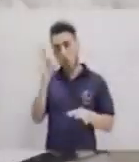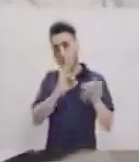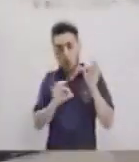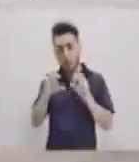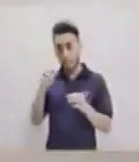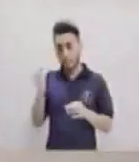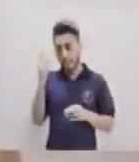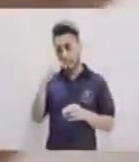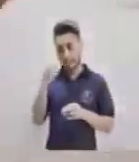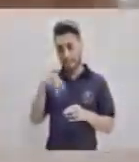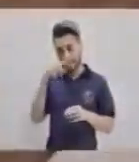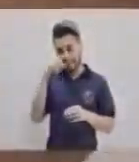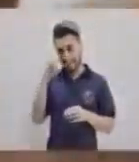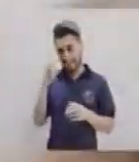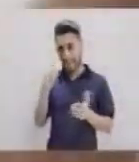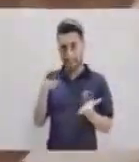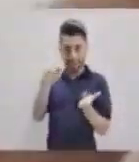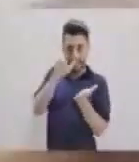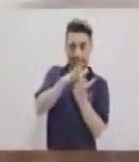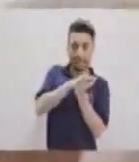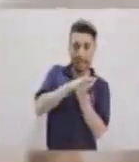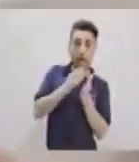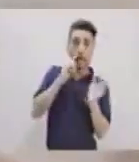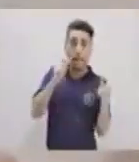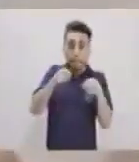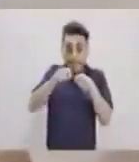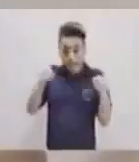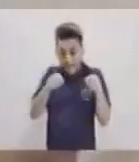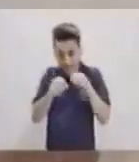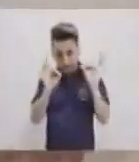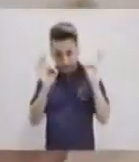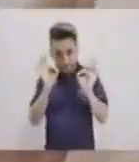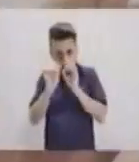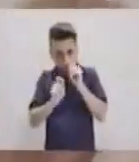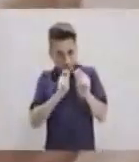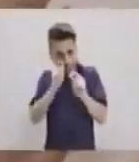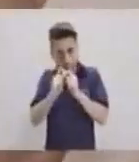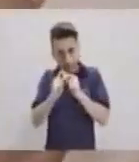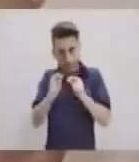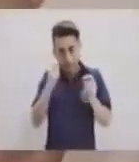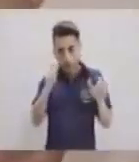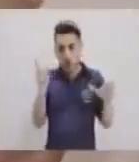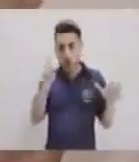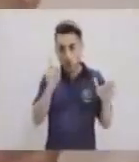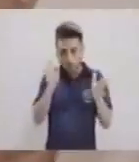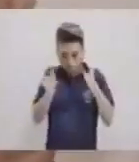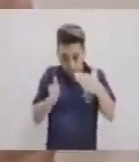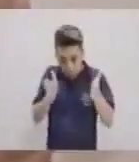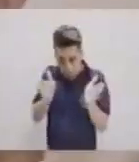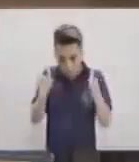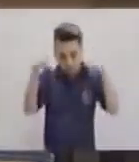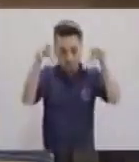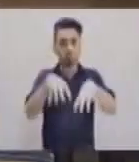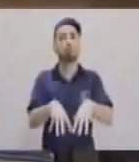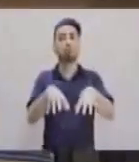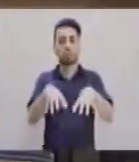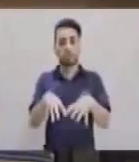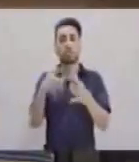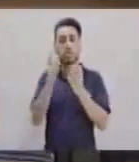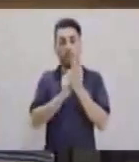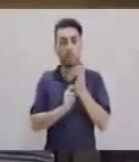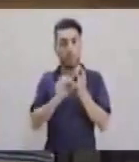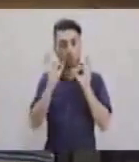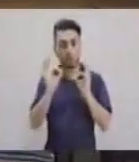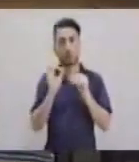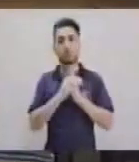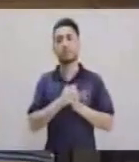ordinariamente. Tengo que ser muy preciso en las medidas para que entonces aquello que voy a dibujar entonces quede